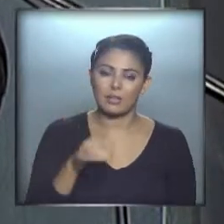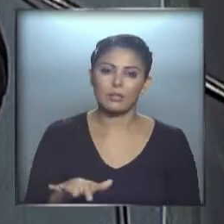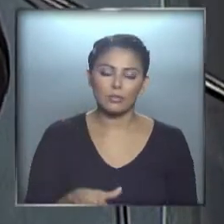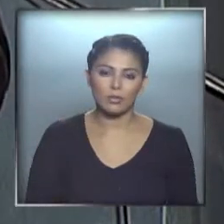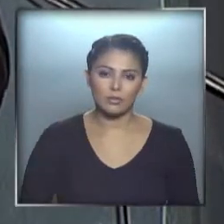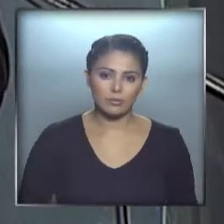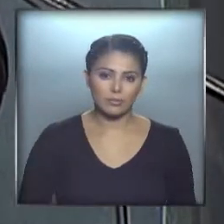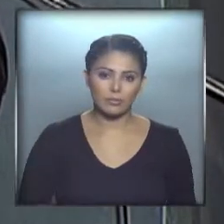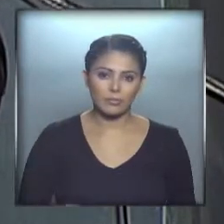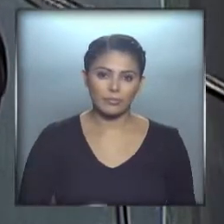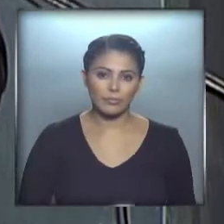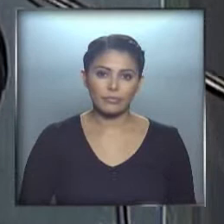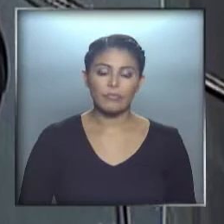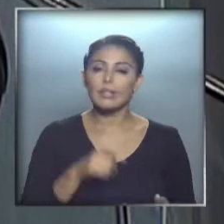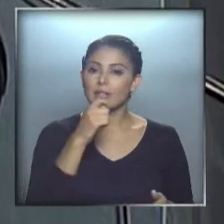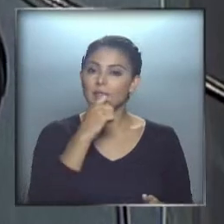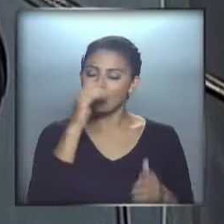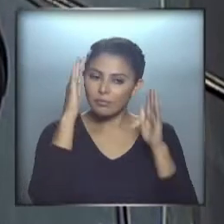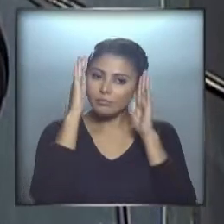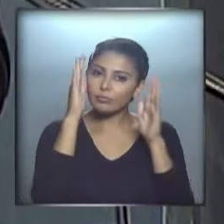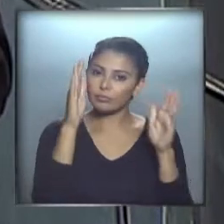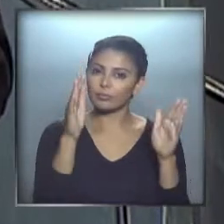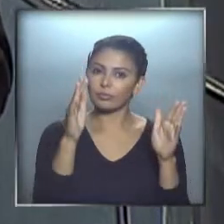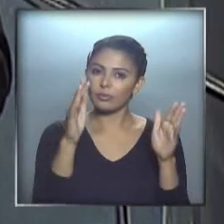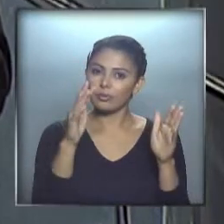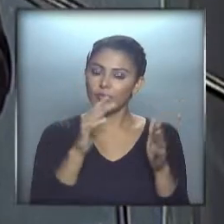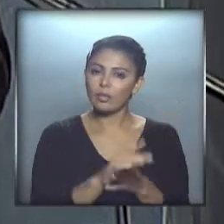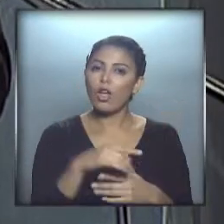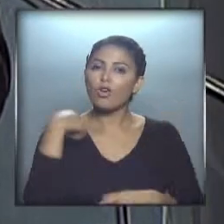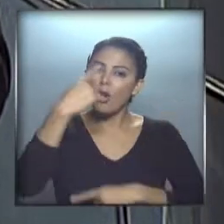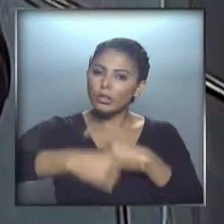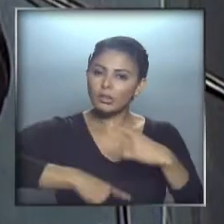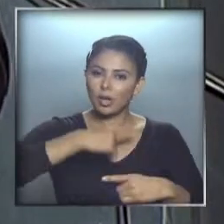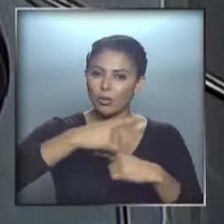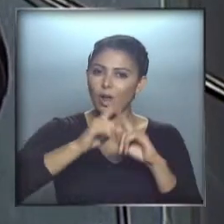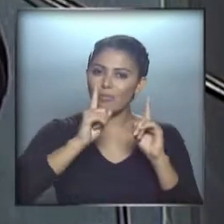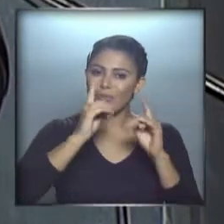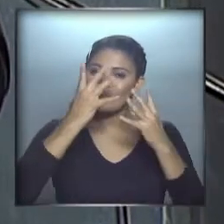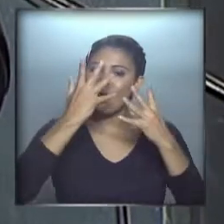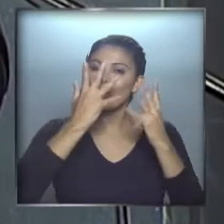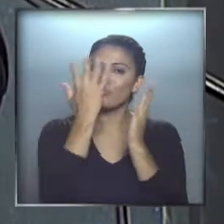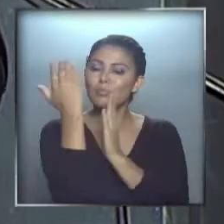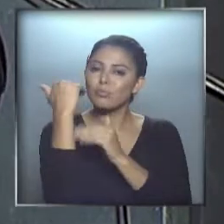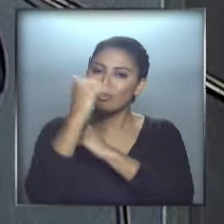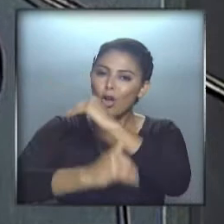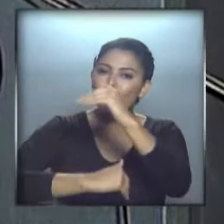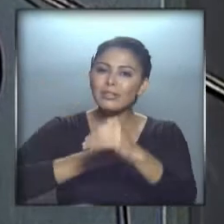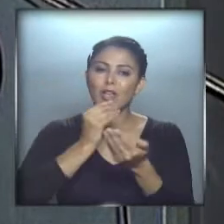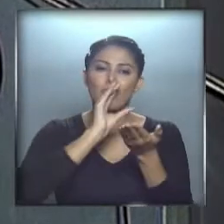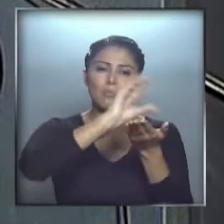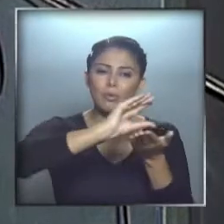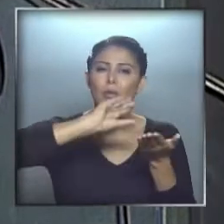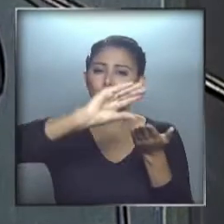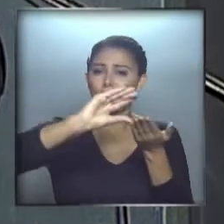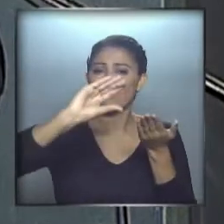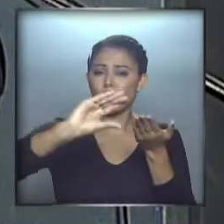porque en la perspectiva de seguir este proceso de inversiones aumenta